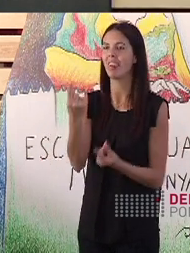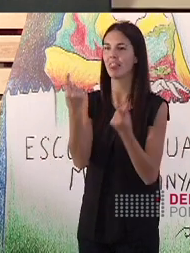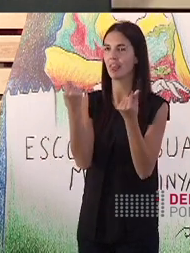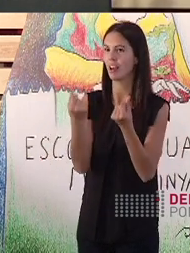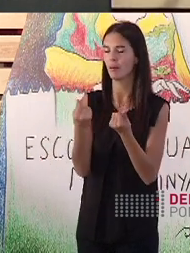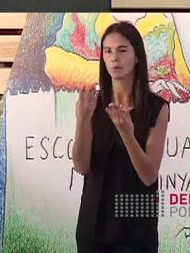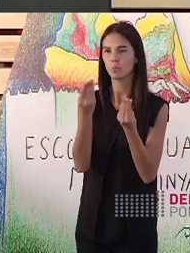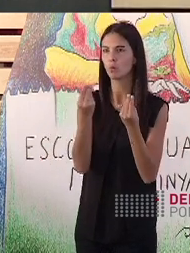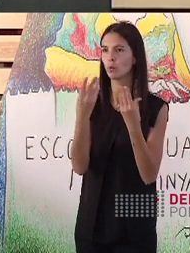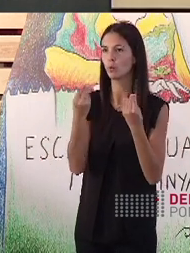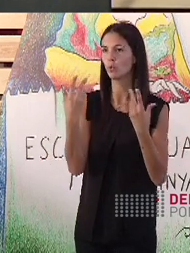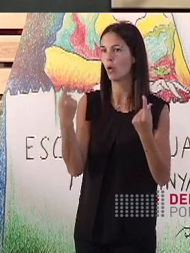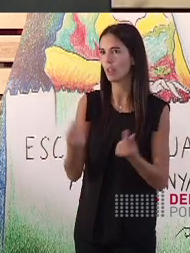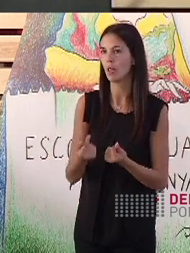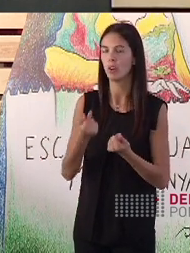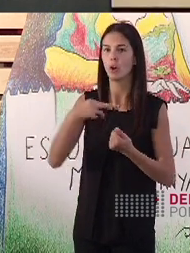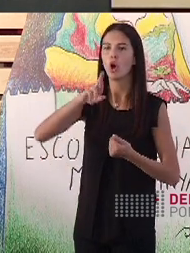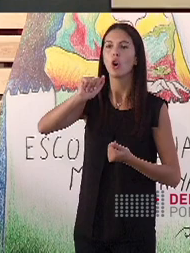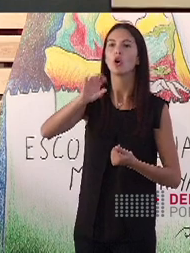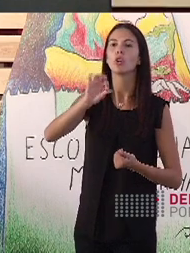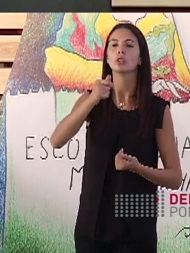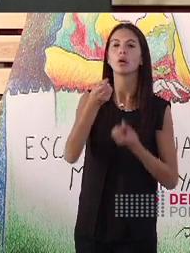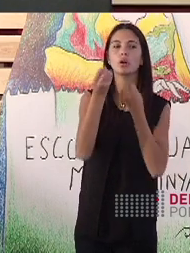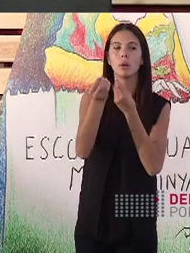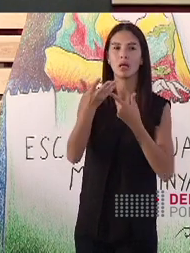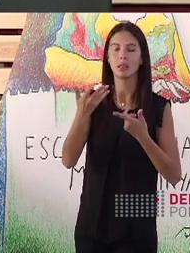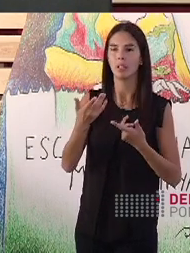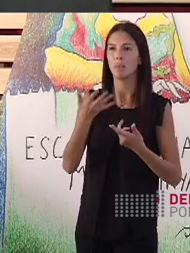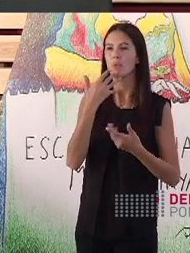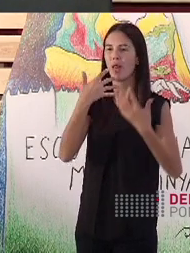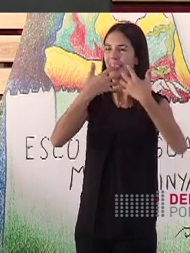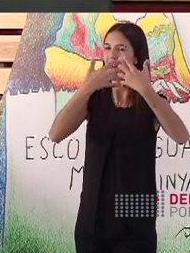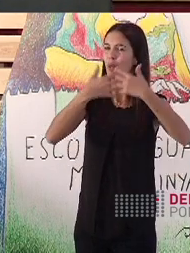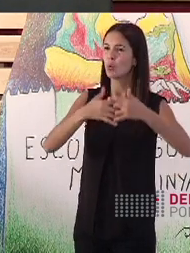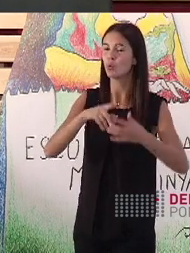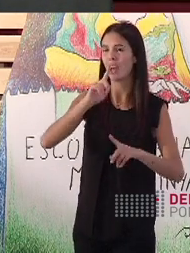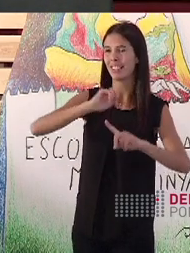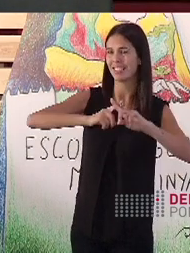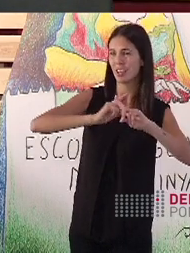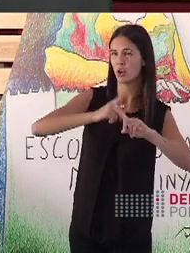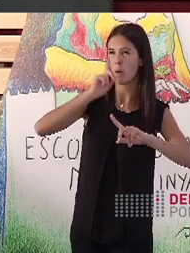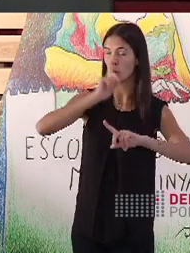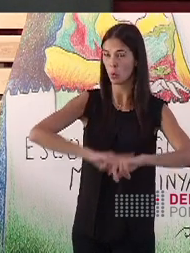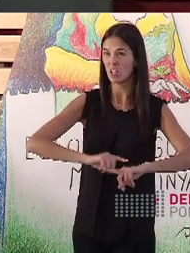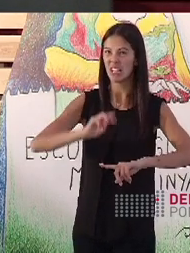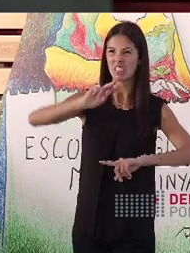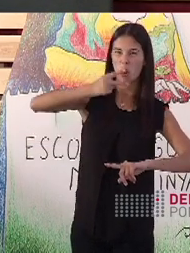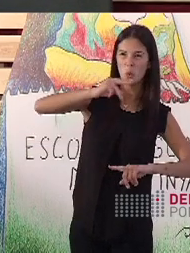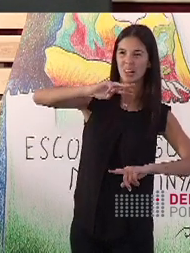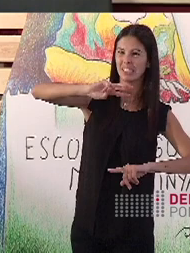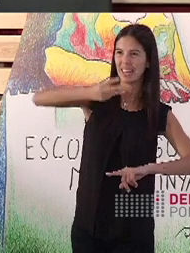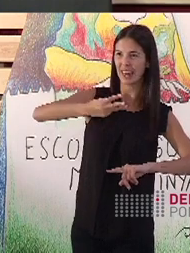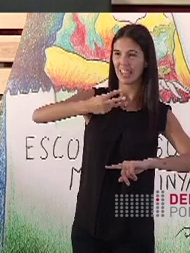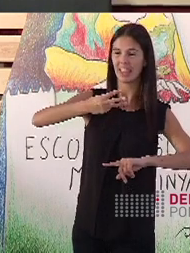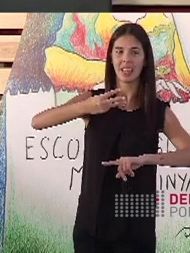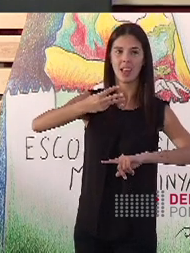dinero, de mucho dinero. Lo comentaba Rosa, que la prostitución, las industrias del sexo están entre la segunda y la tercera más rentables